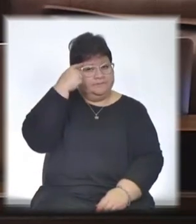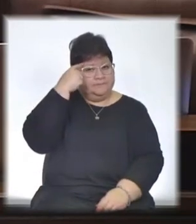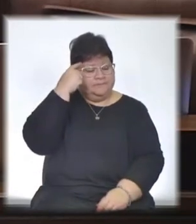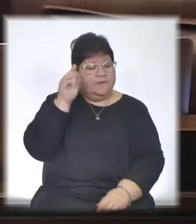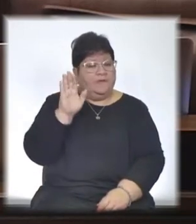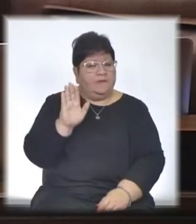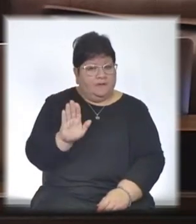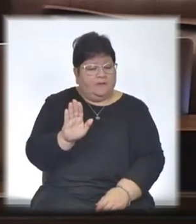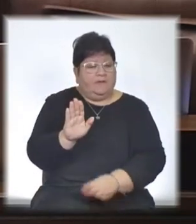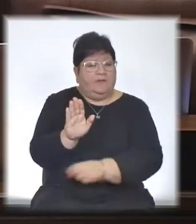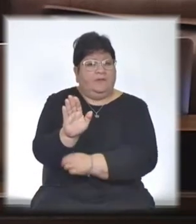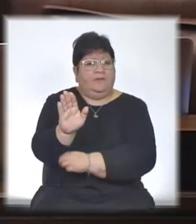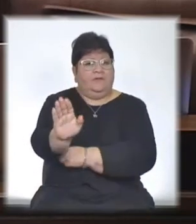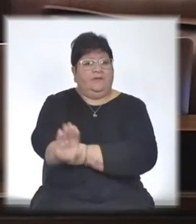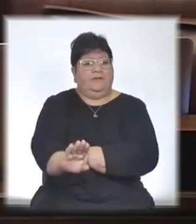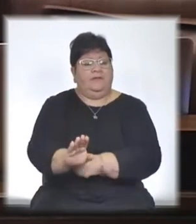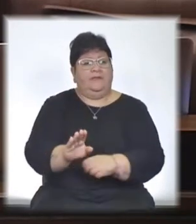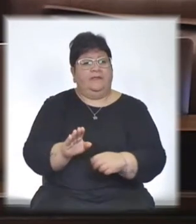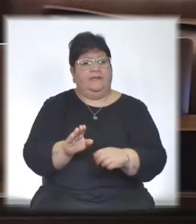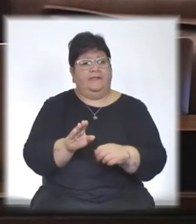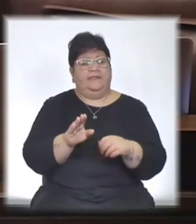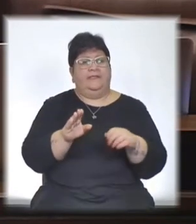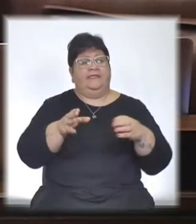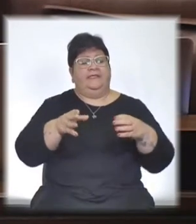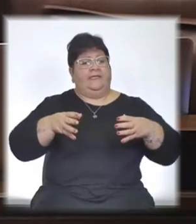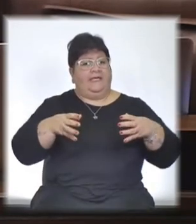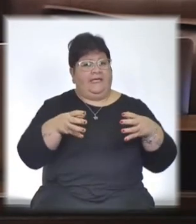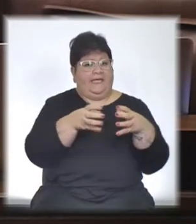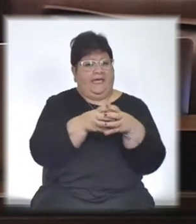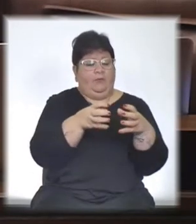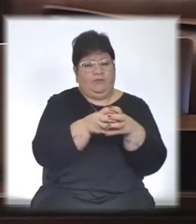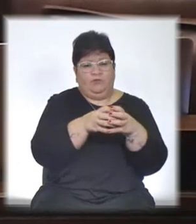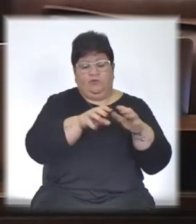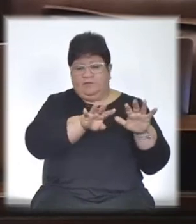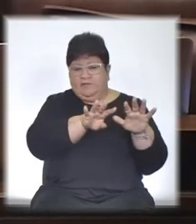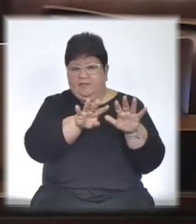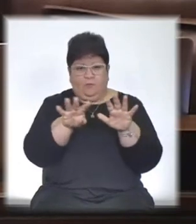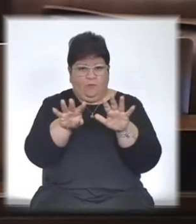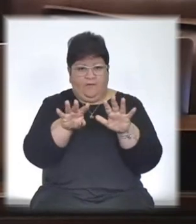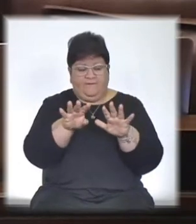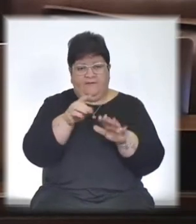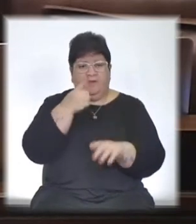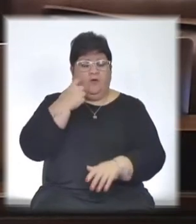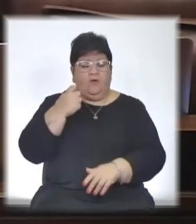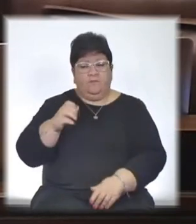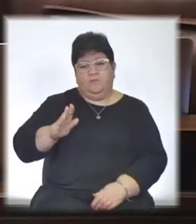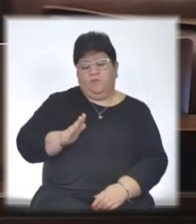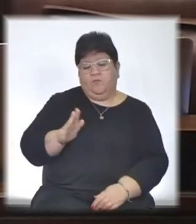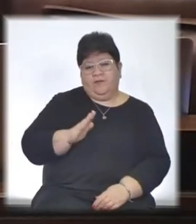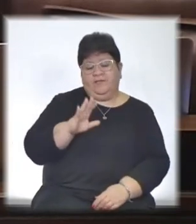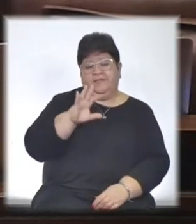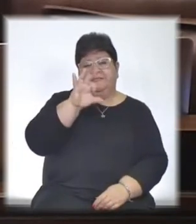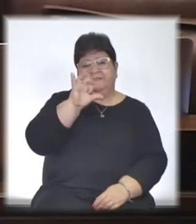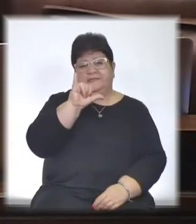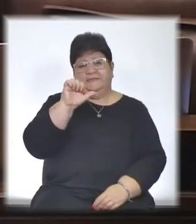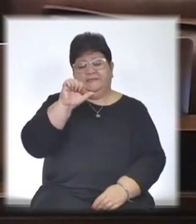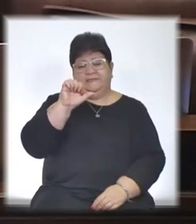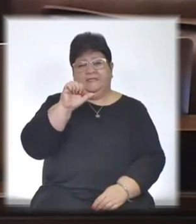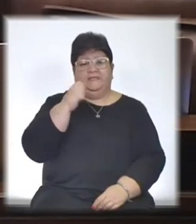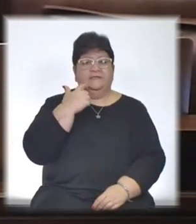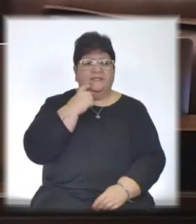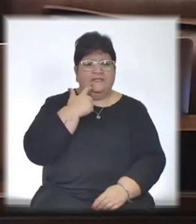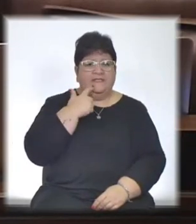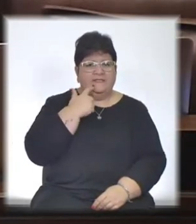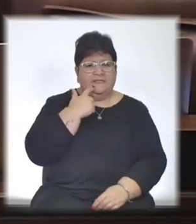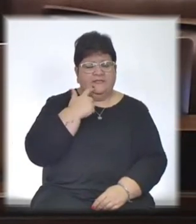en la condición de prisión de los 9 rehenes y las 11 rehenas. Raúl Sendic, Fernández Huidobro, Adolfo